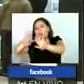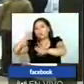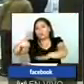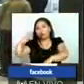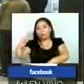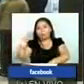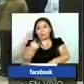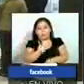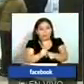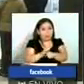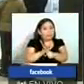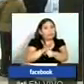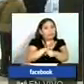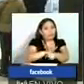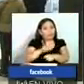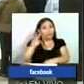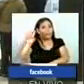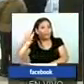Y al menos Y